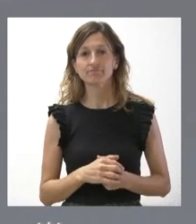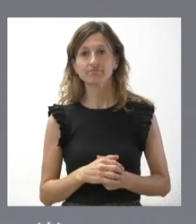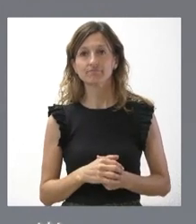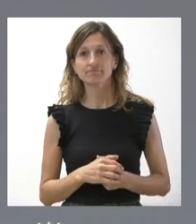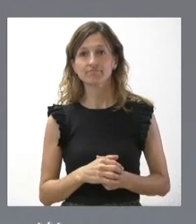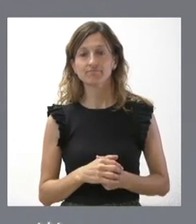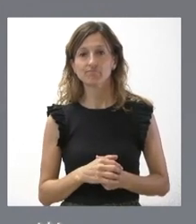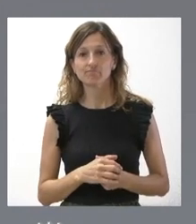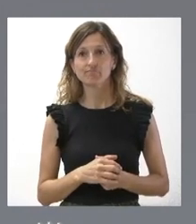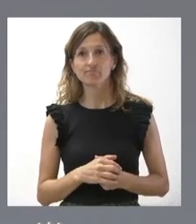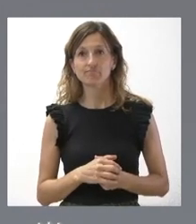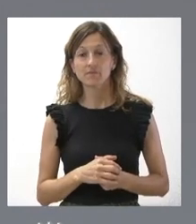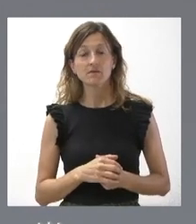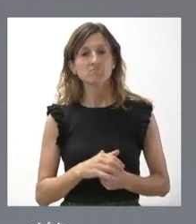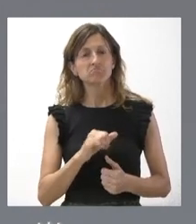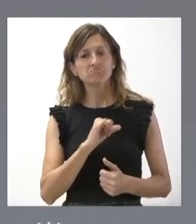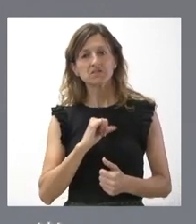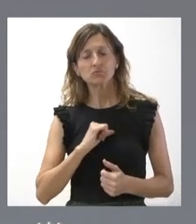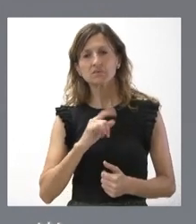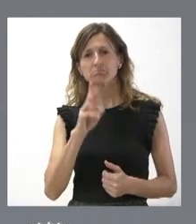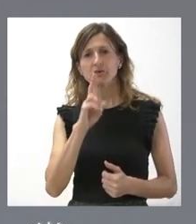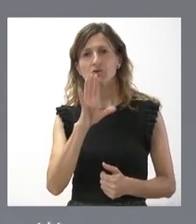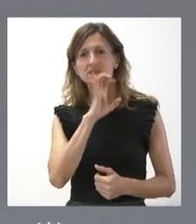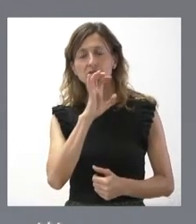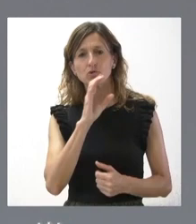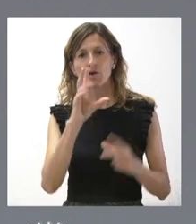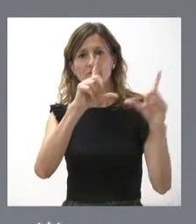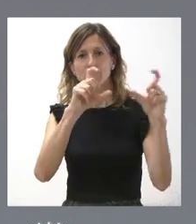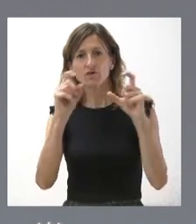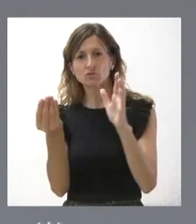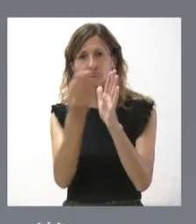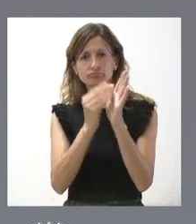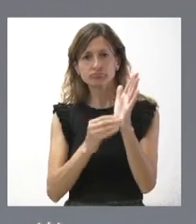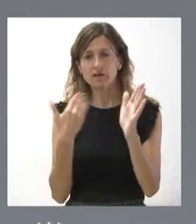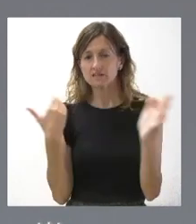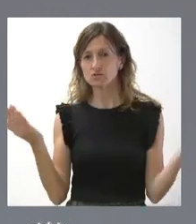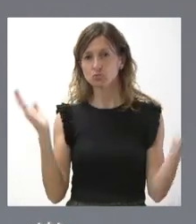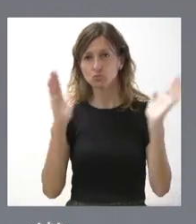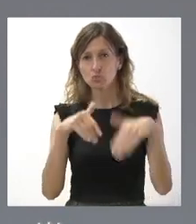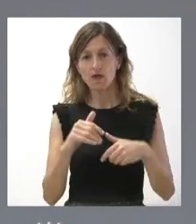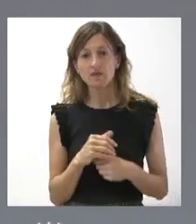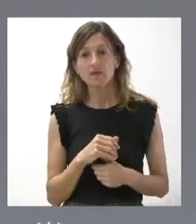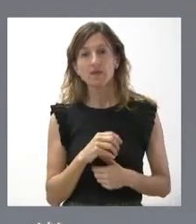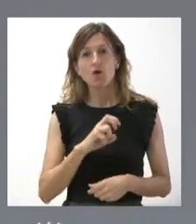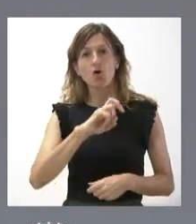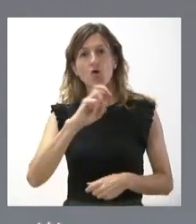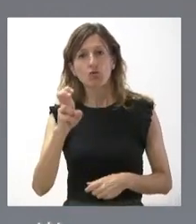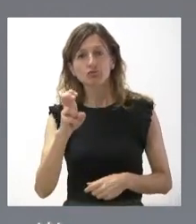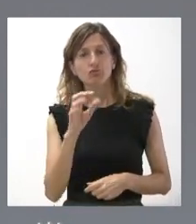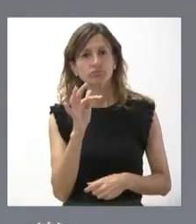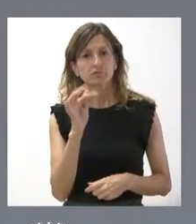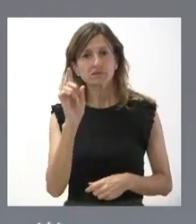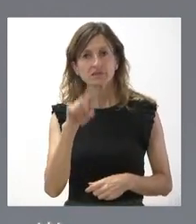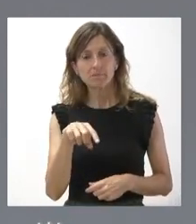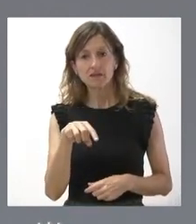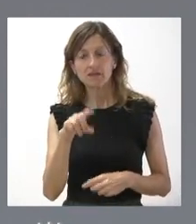que es un informe muy interesante porque nos añade fotos que no teníamos, y otro que también es muy favorable a la